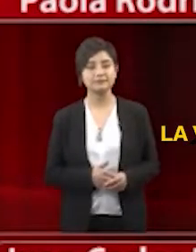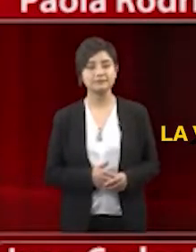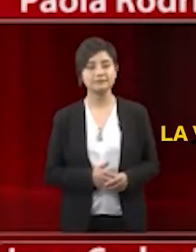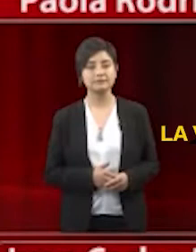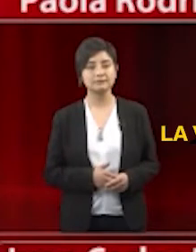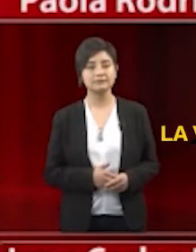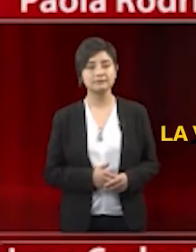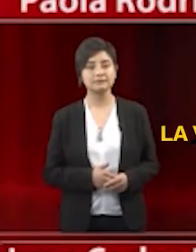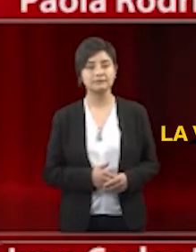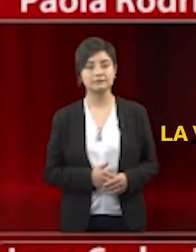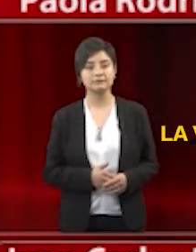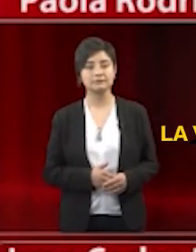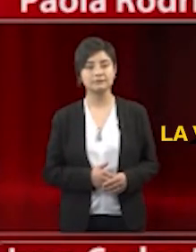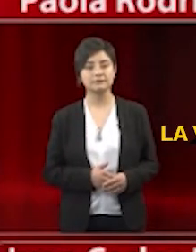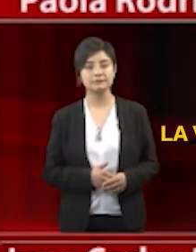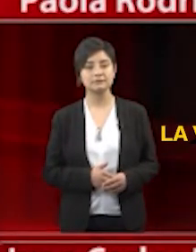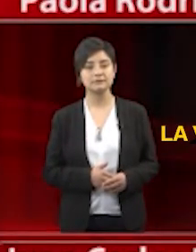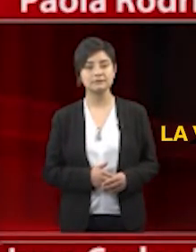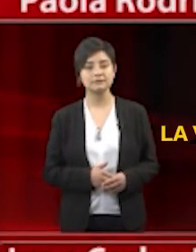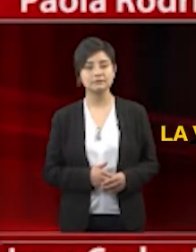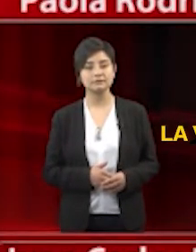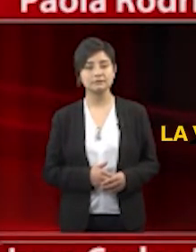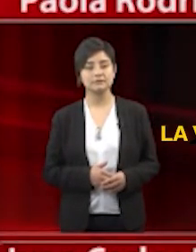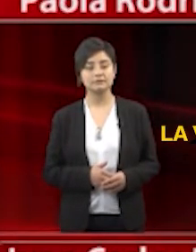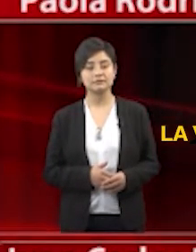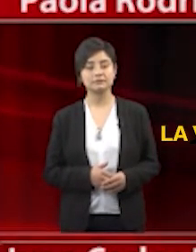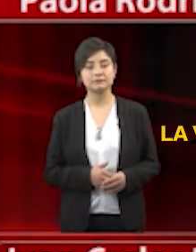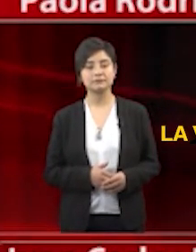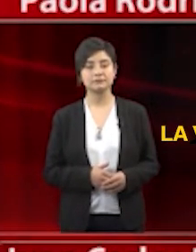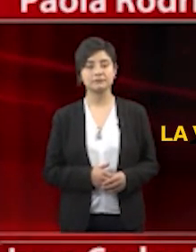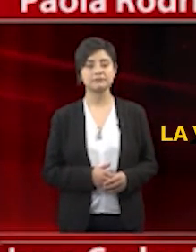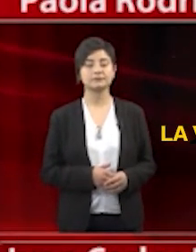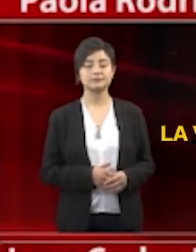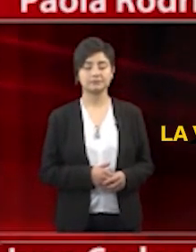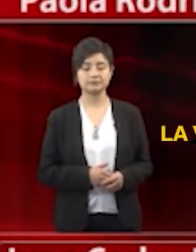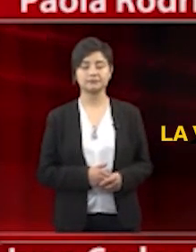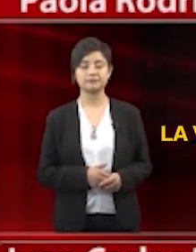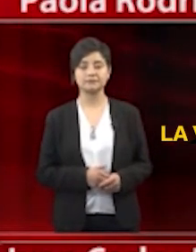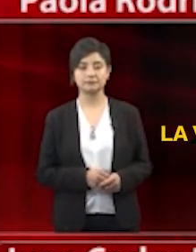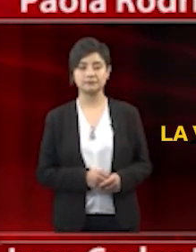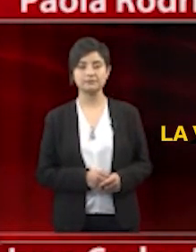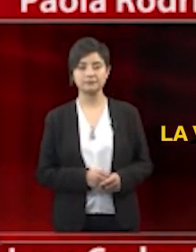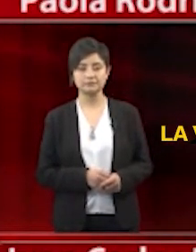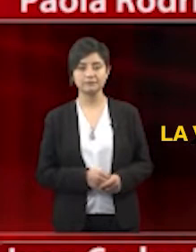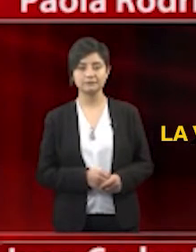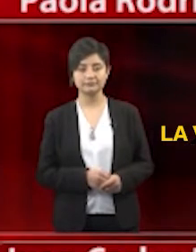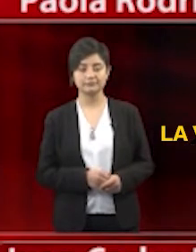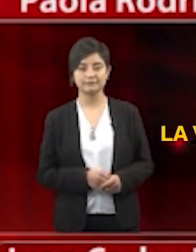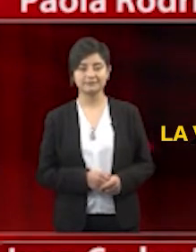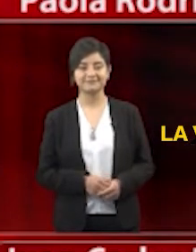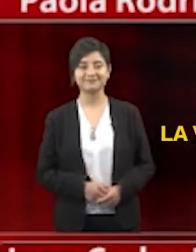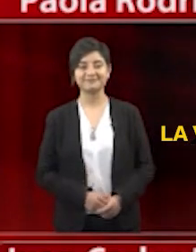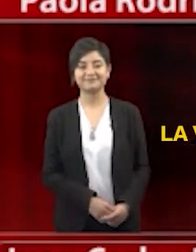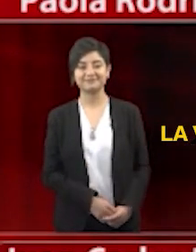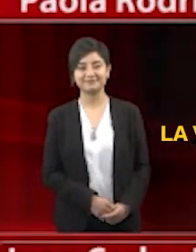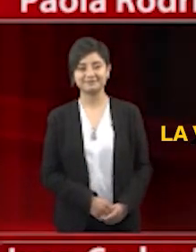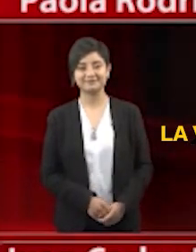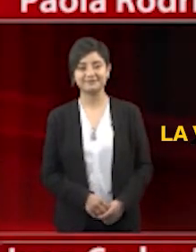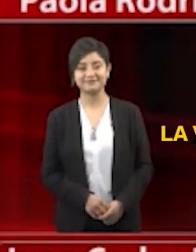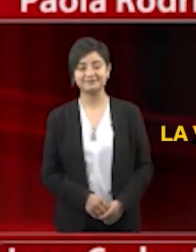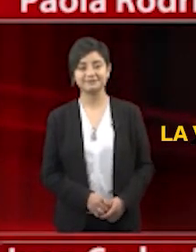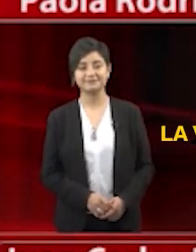semilla nativa para digamos, recuperar esa semilla para el agro colombiano y que el agro colombiano